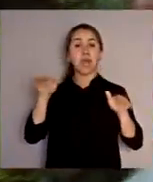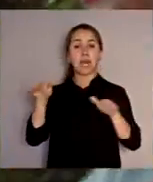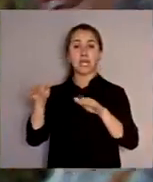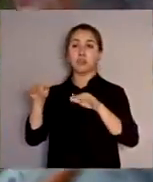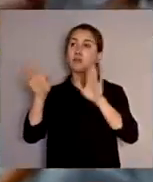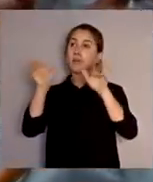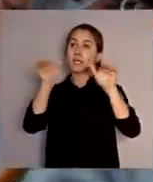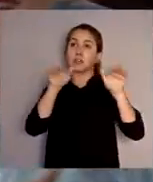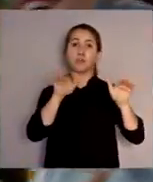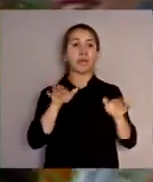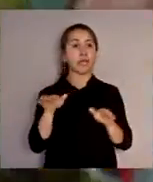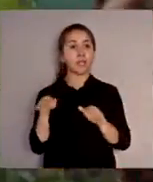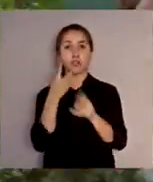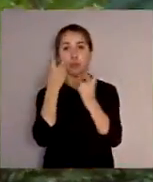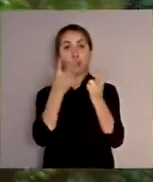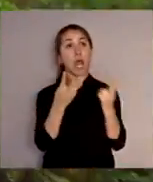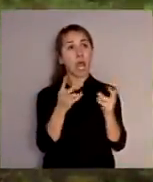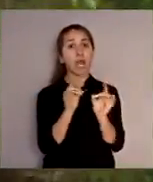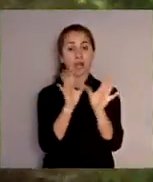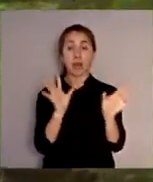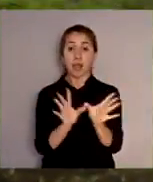todos lados. Entonces